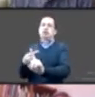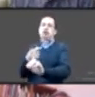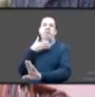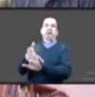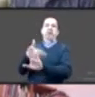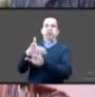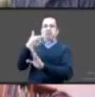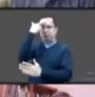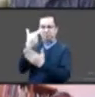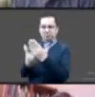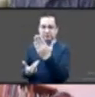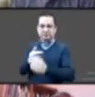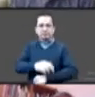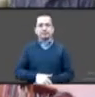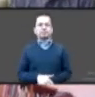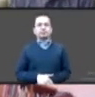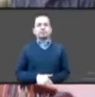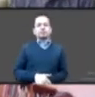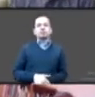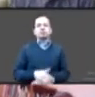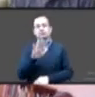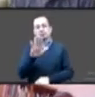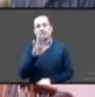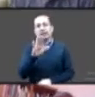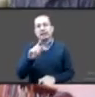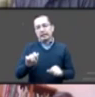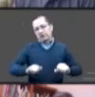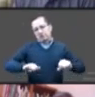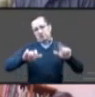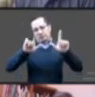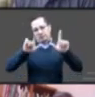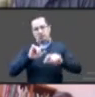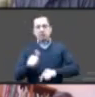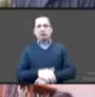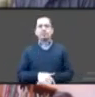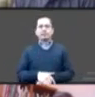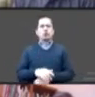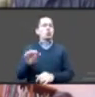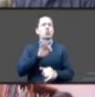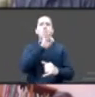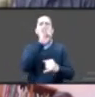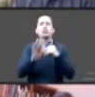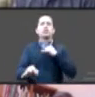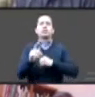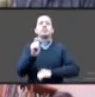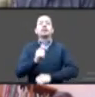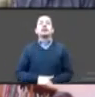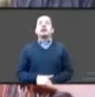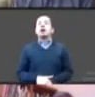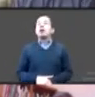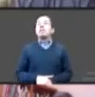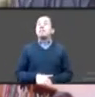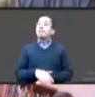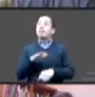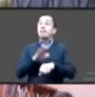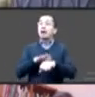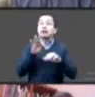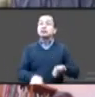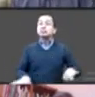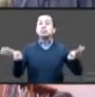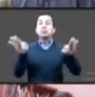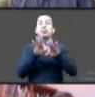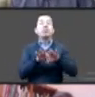Bueno, gracias. Y aquí antes, solamente antes de terminar, lo importante es, digamos,